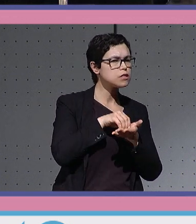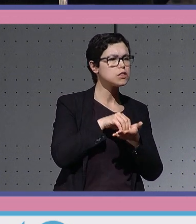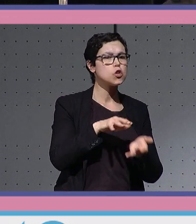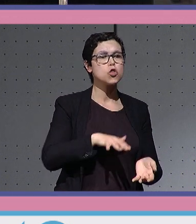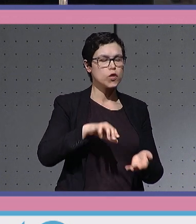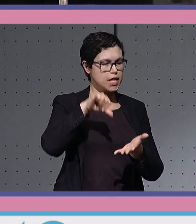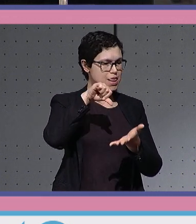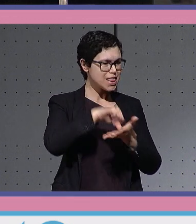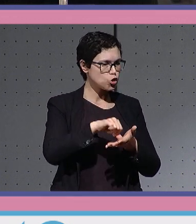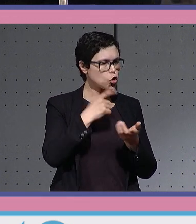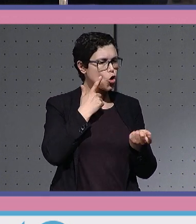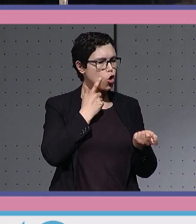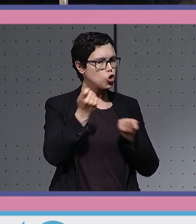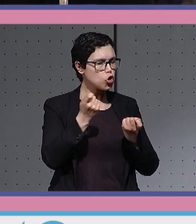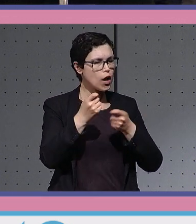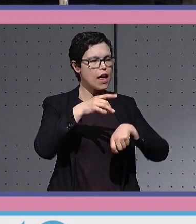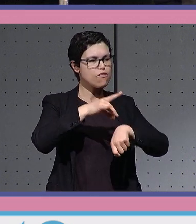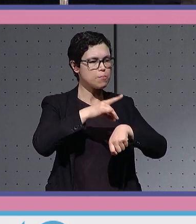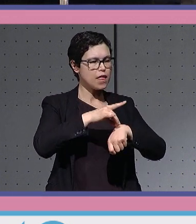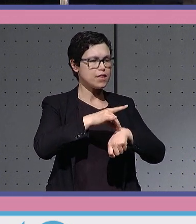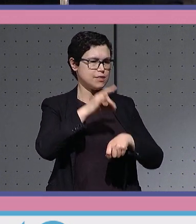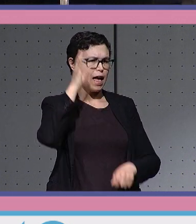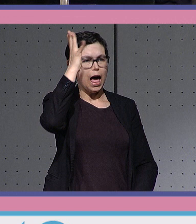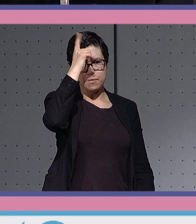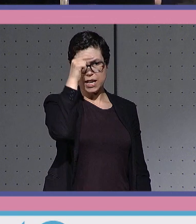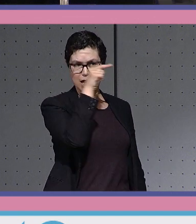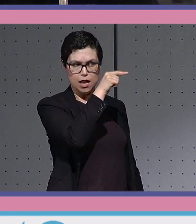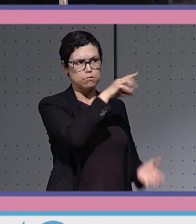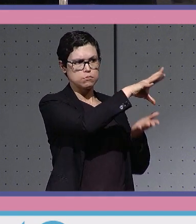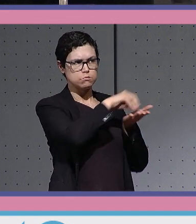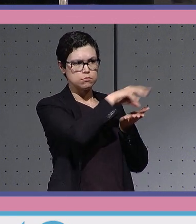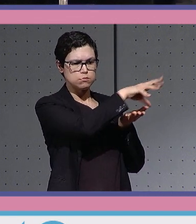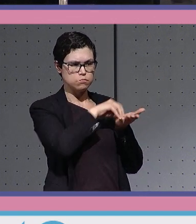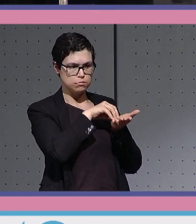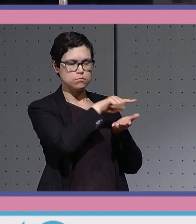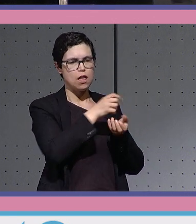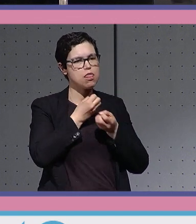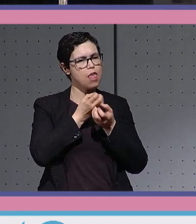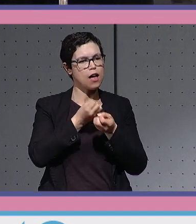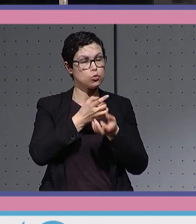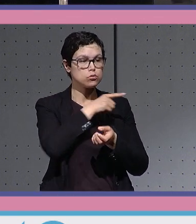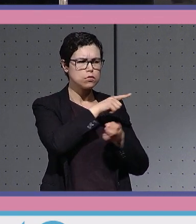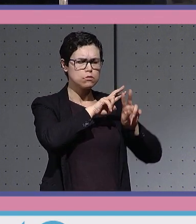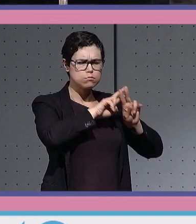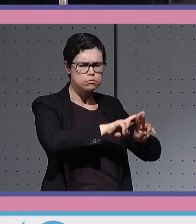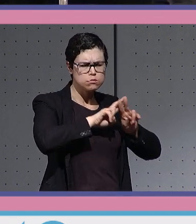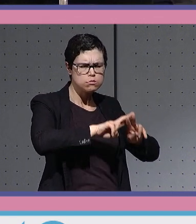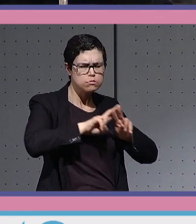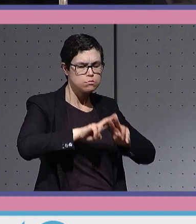Centro de Control de Enfermedades americano y evalúa lo que son los casos en